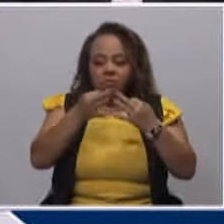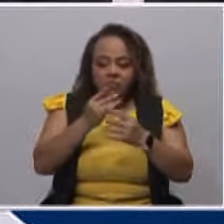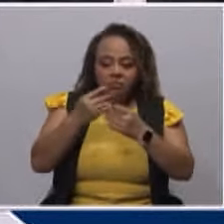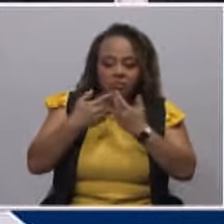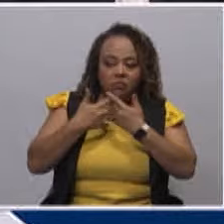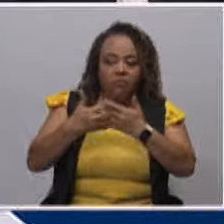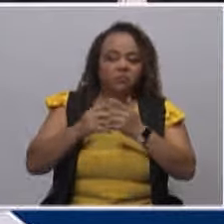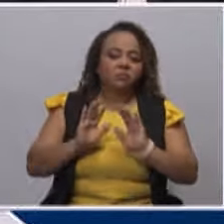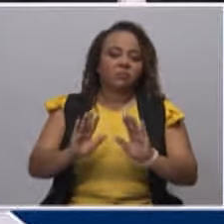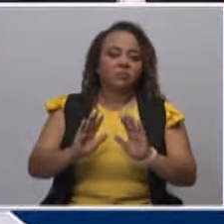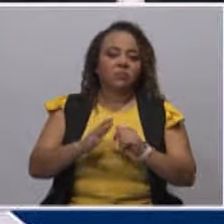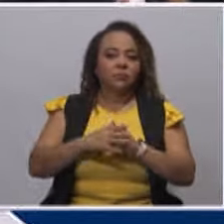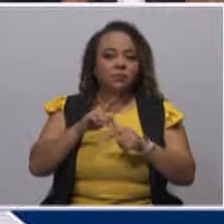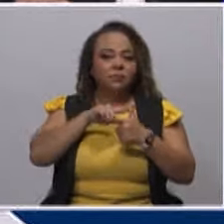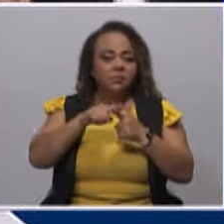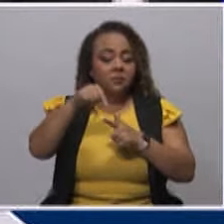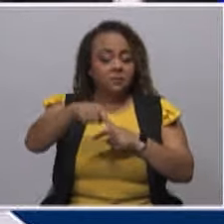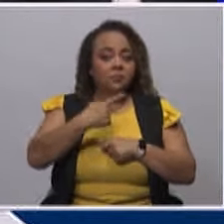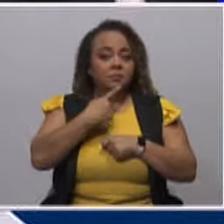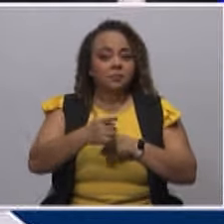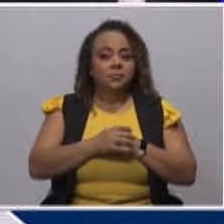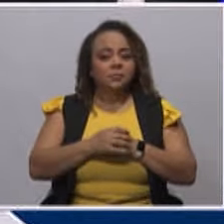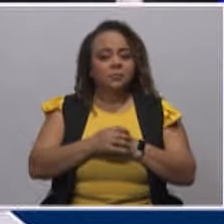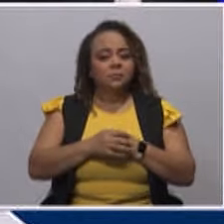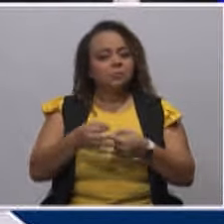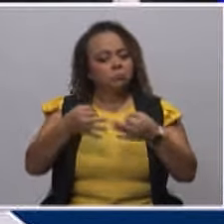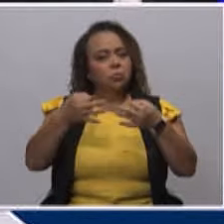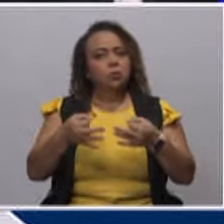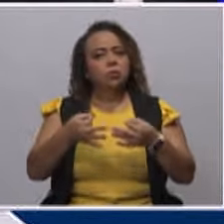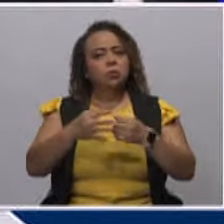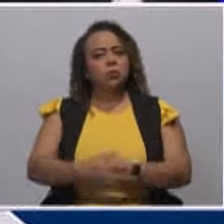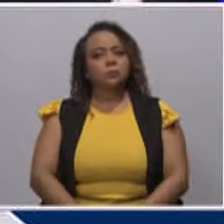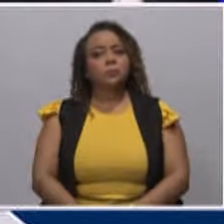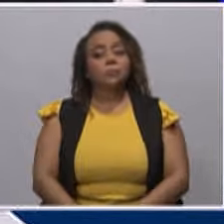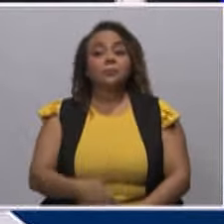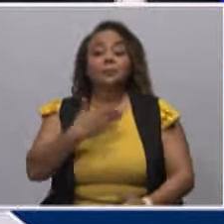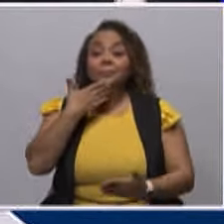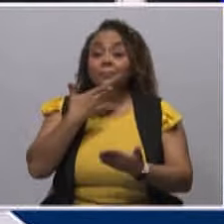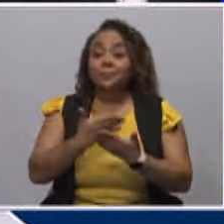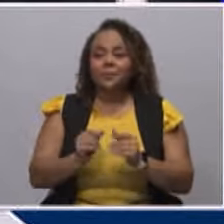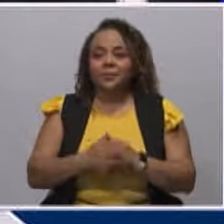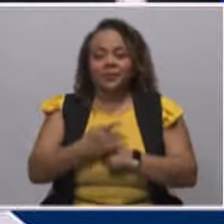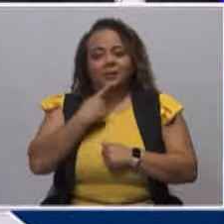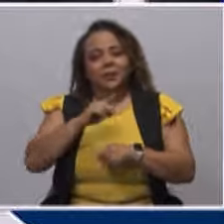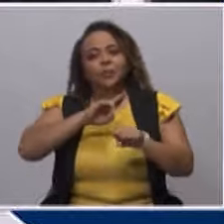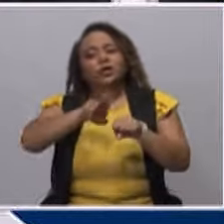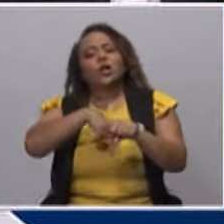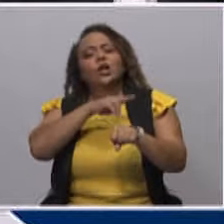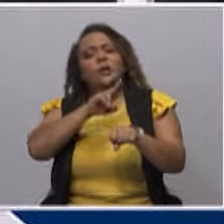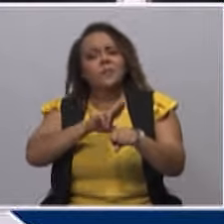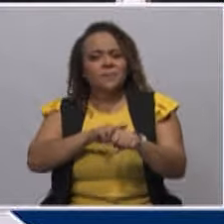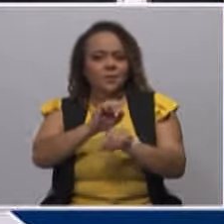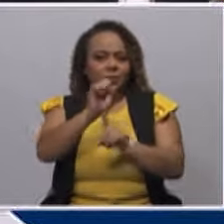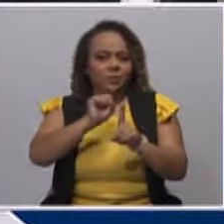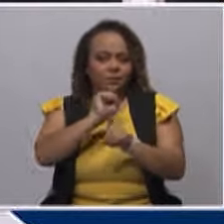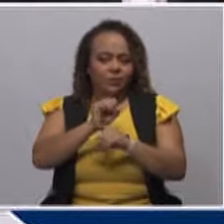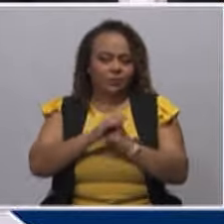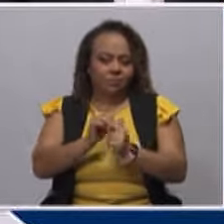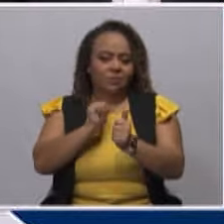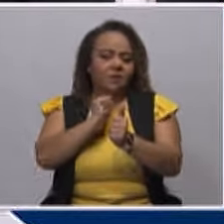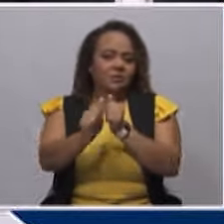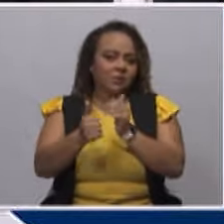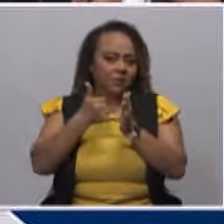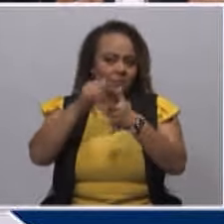defensiva entonces hoy diría que es una posición buena digamos que normal bajo las circunstancias de que se clasificó la Copa